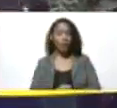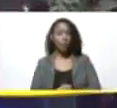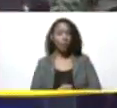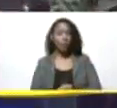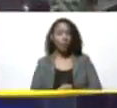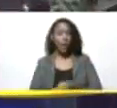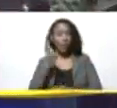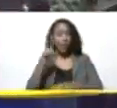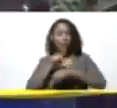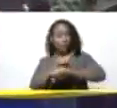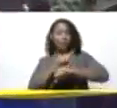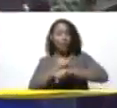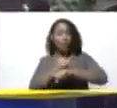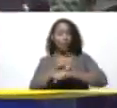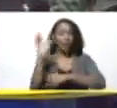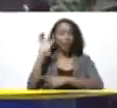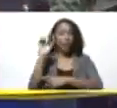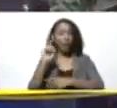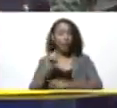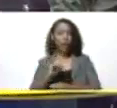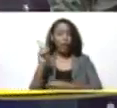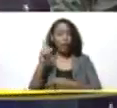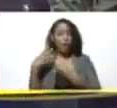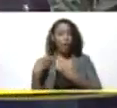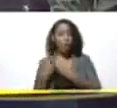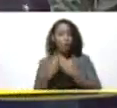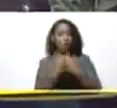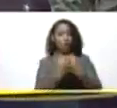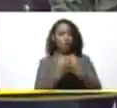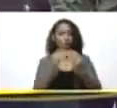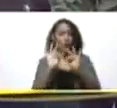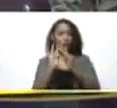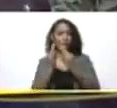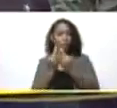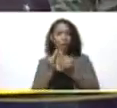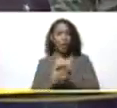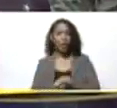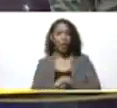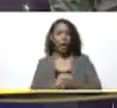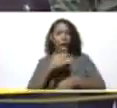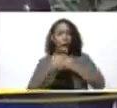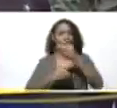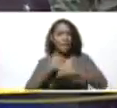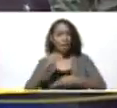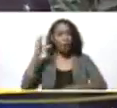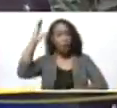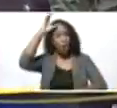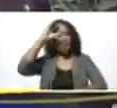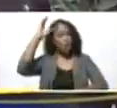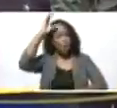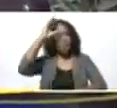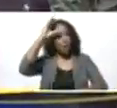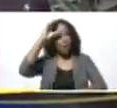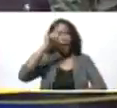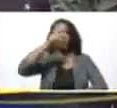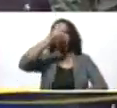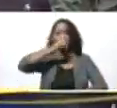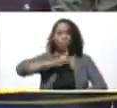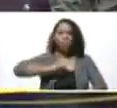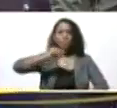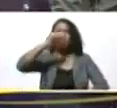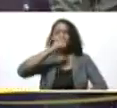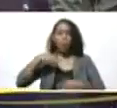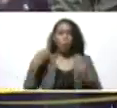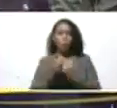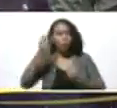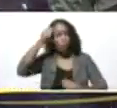Fuerte Tiuna, se fueron juntos a su familia a crear conciencia y a resistir con el